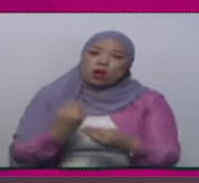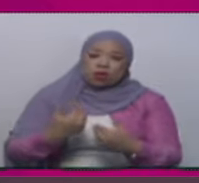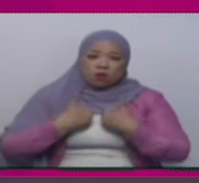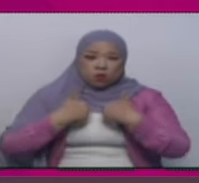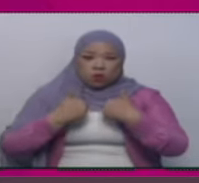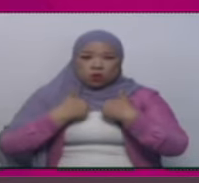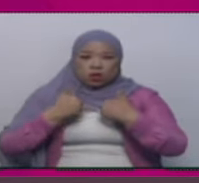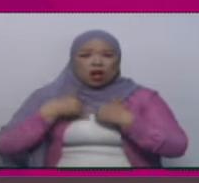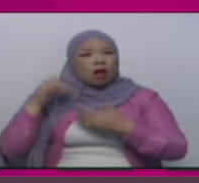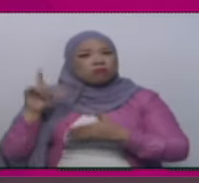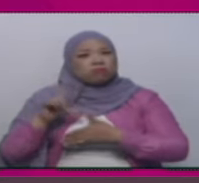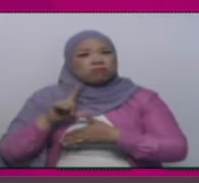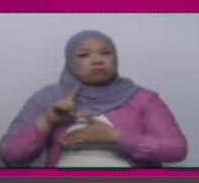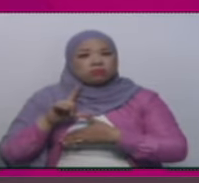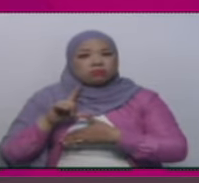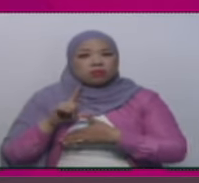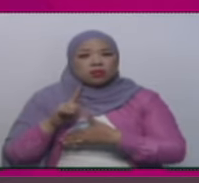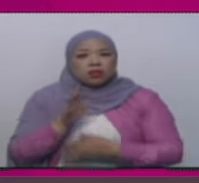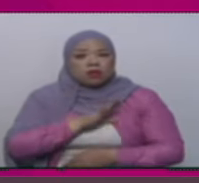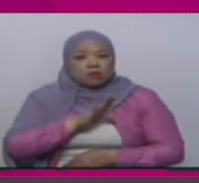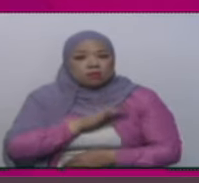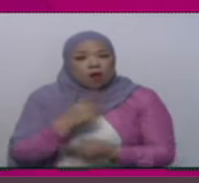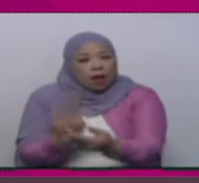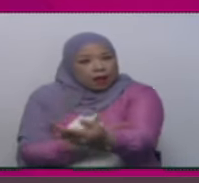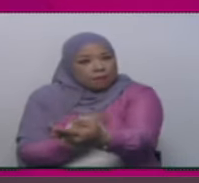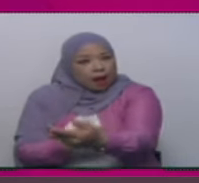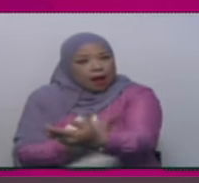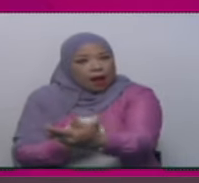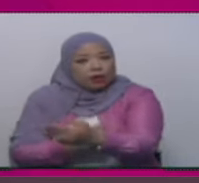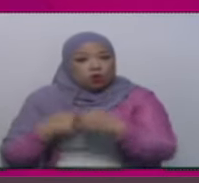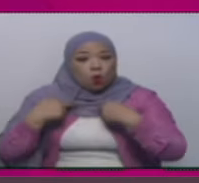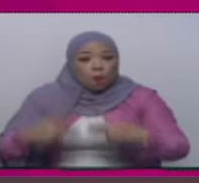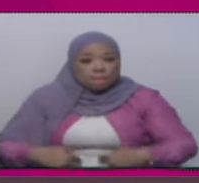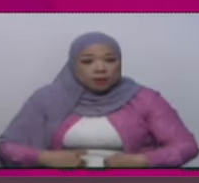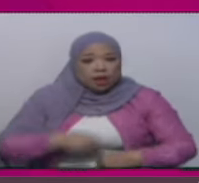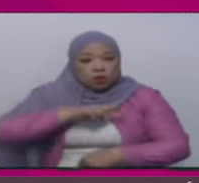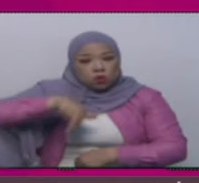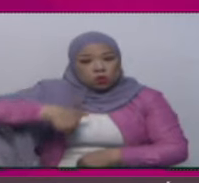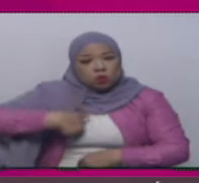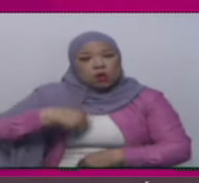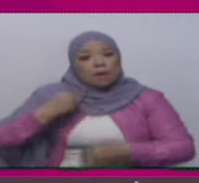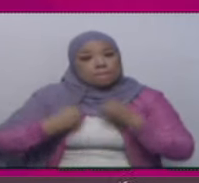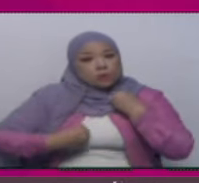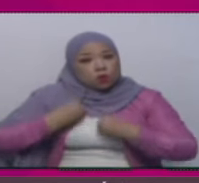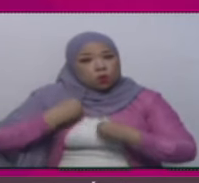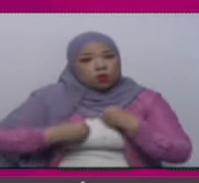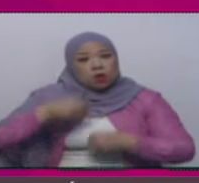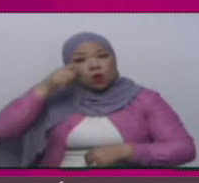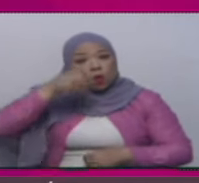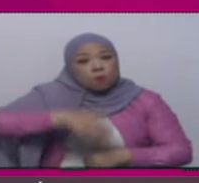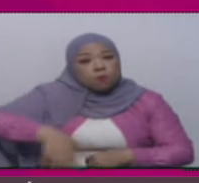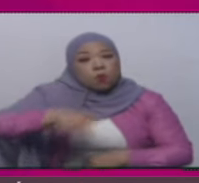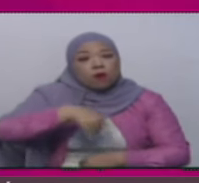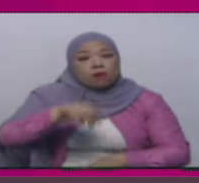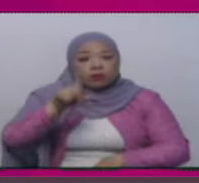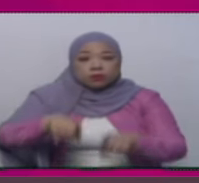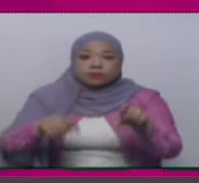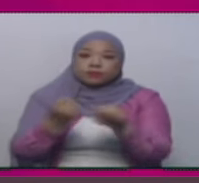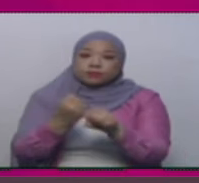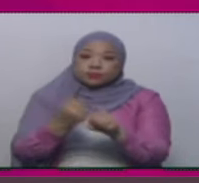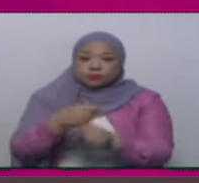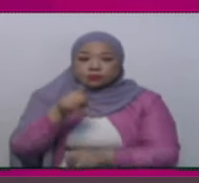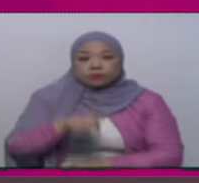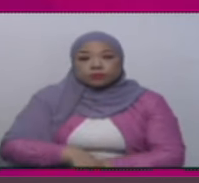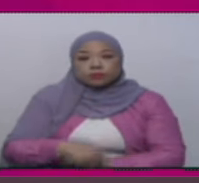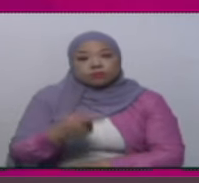a Latinoamérica, porque desde la propia hermandad, humanidad nuestra, podemos preocuparnos por estos pueblos de la región, pero entonces también